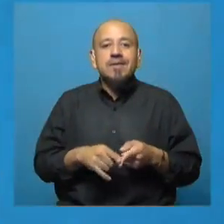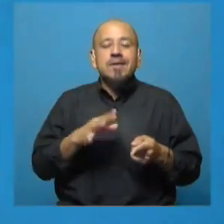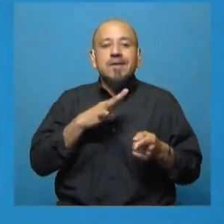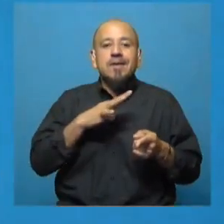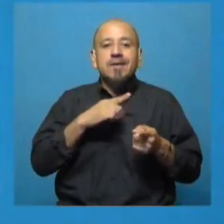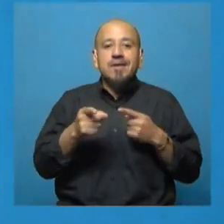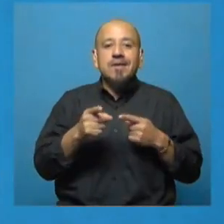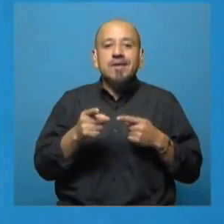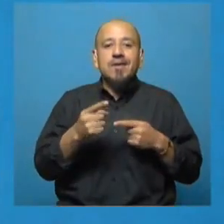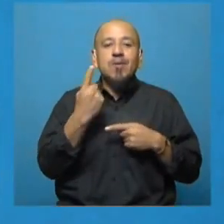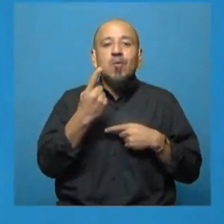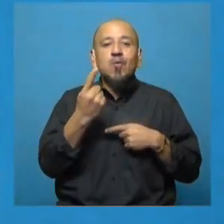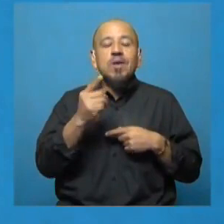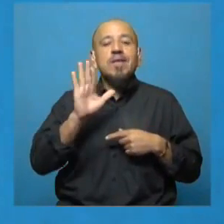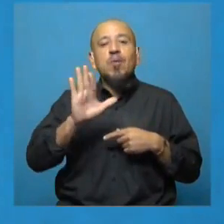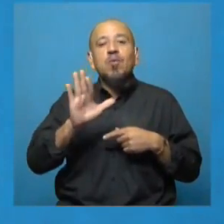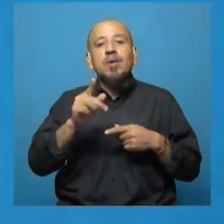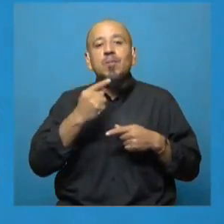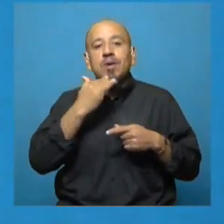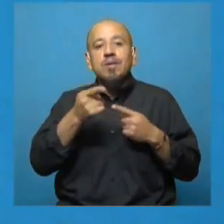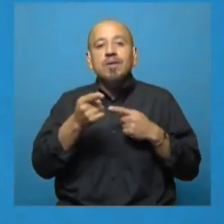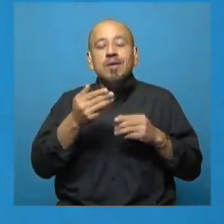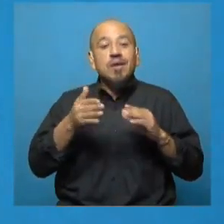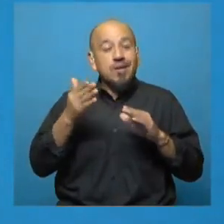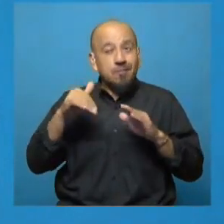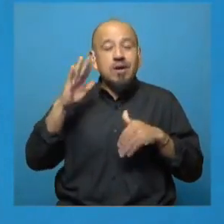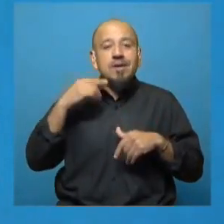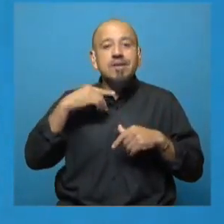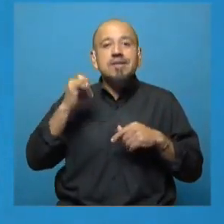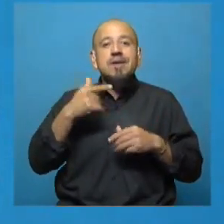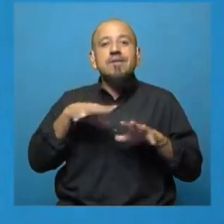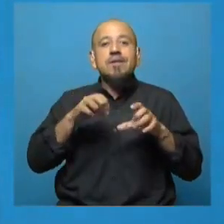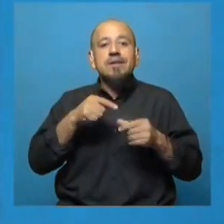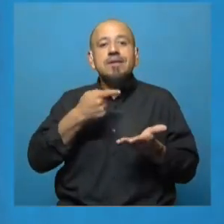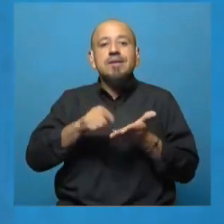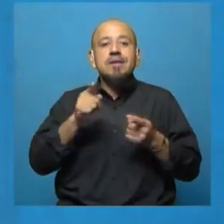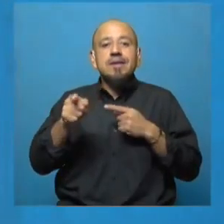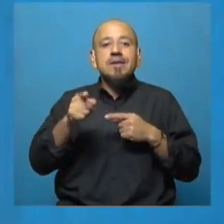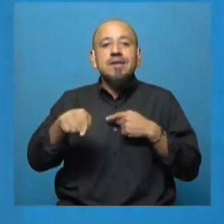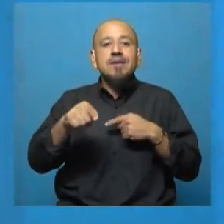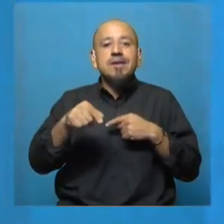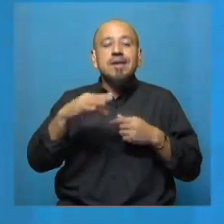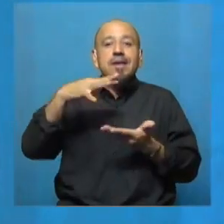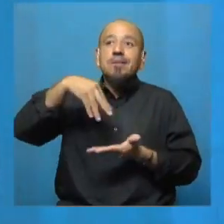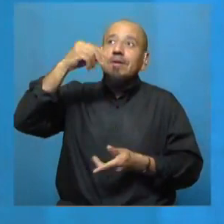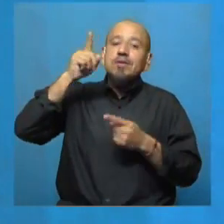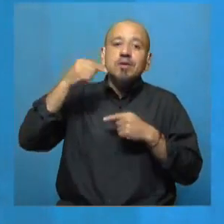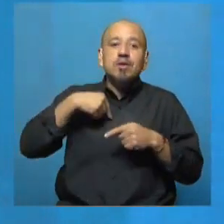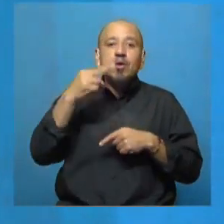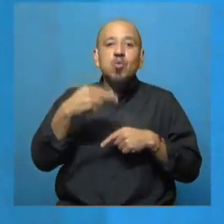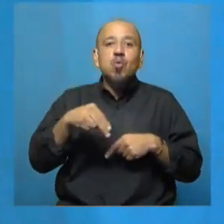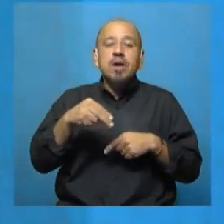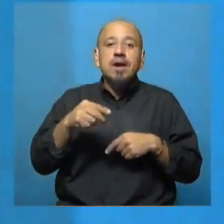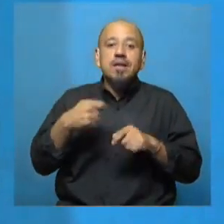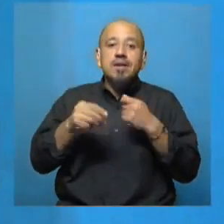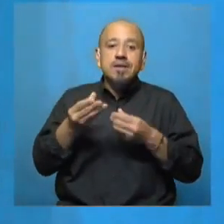tengo una que es una deuda impagable que la llave más de grande Sabiendo el centro del videoclub que estaban para eso salvo que nunca la devolví Cuando